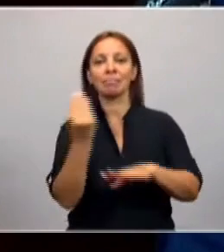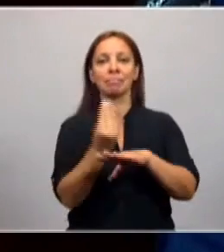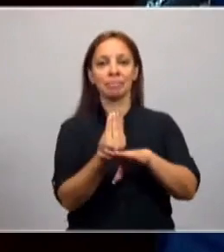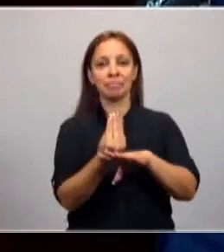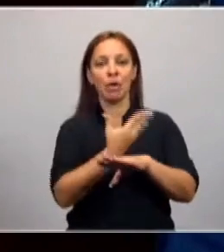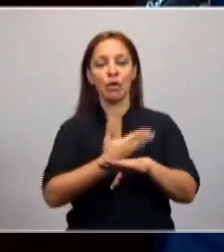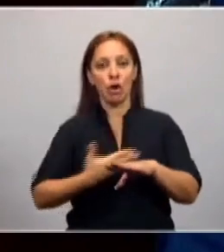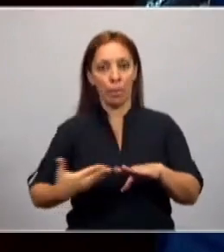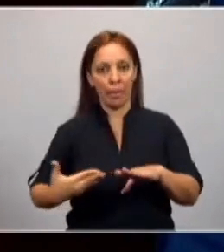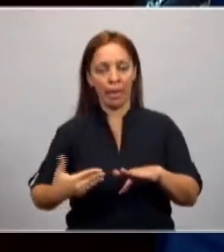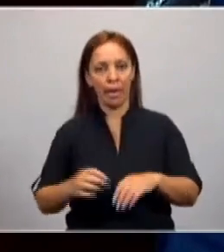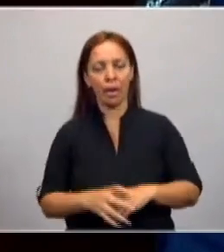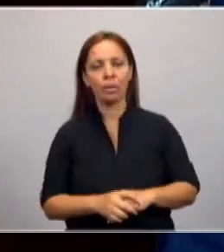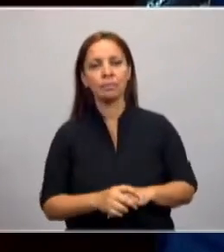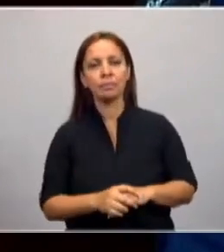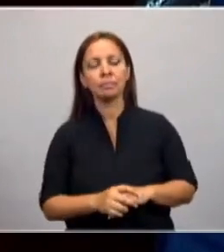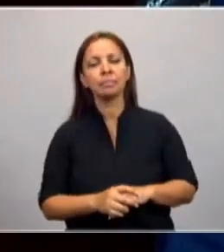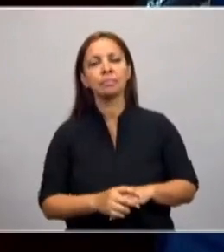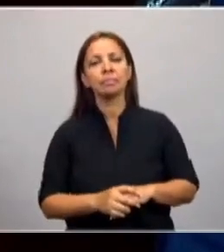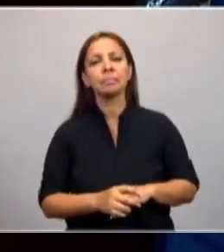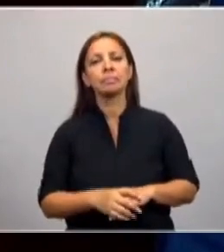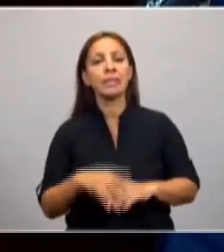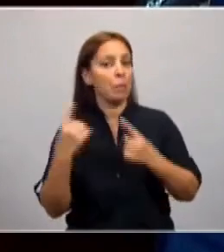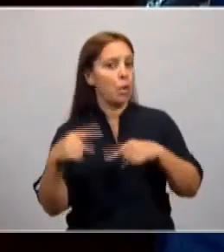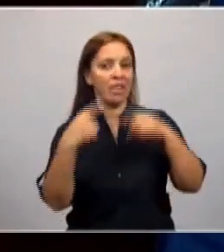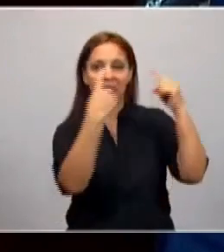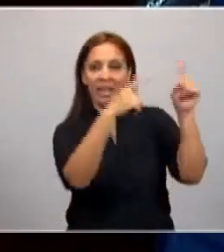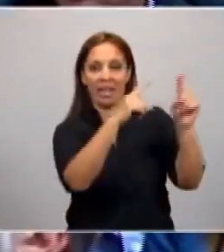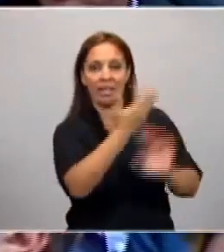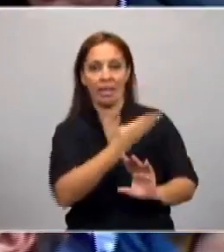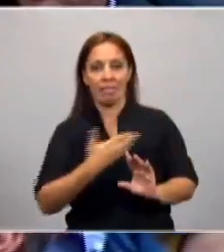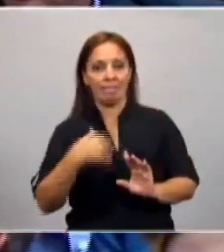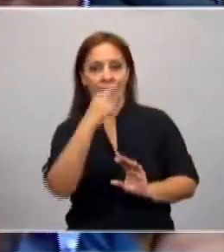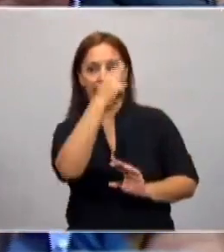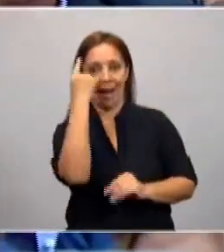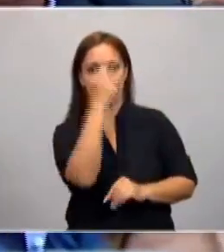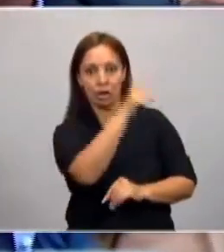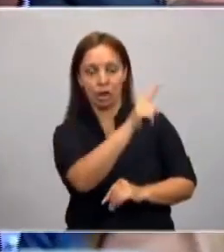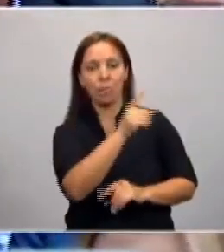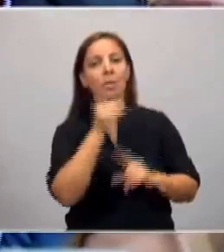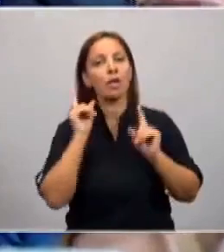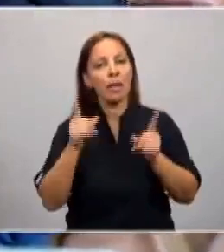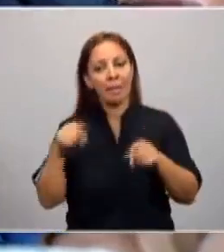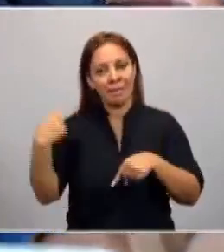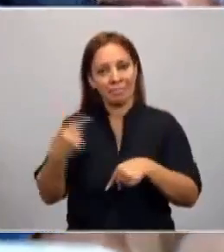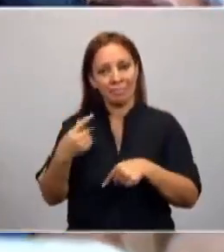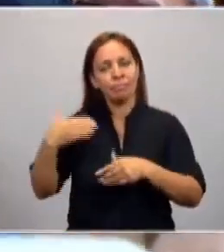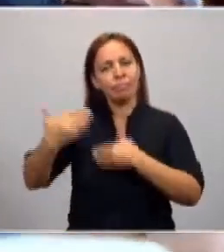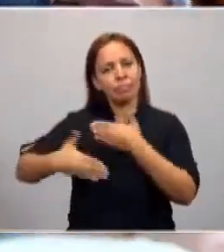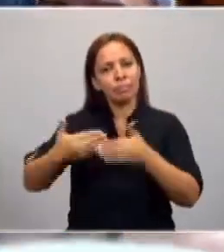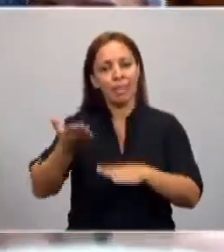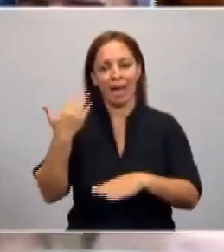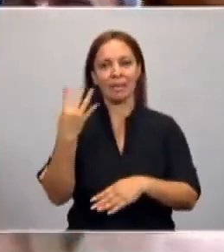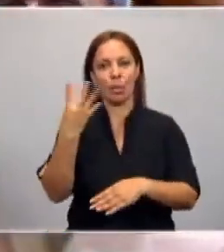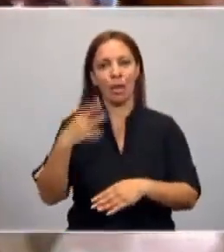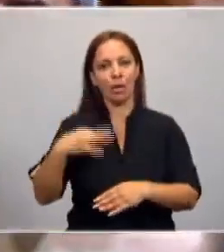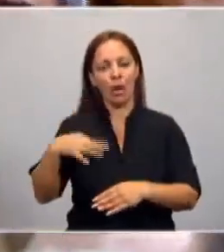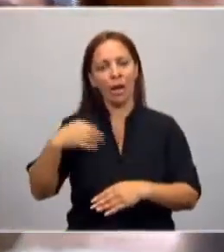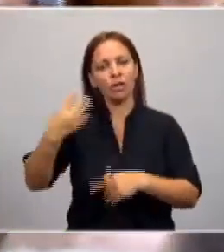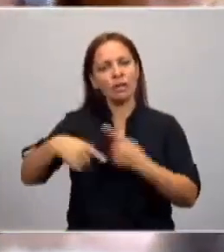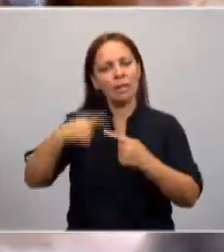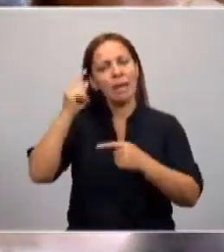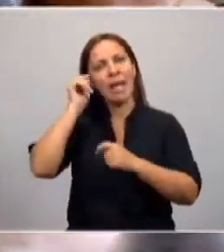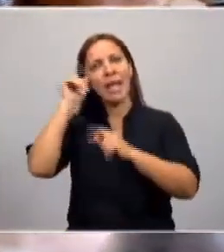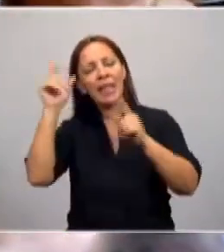solo no pertenece a la fuerza política del presidente, sino que además viene gestionando hace 4 años, inspirado en